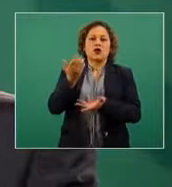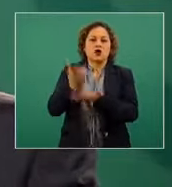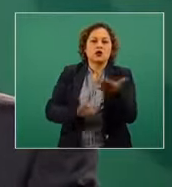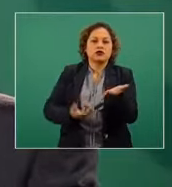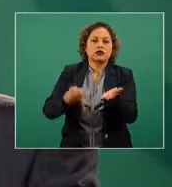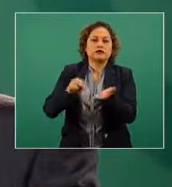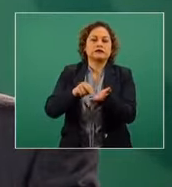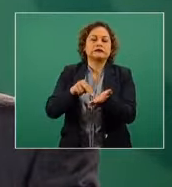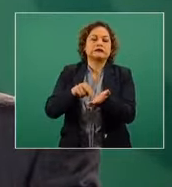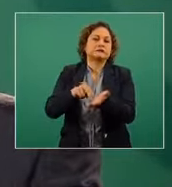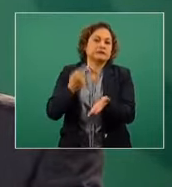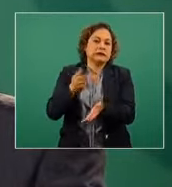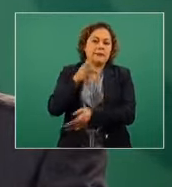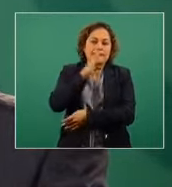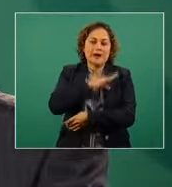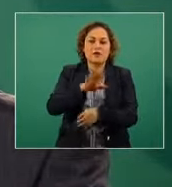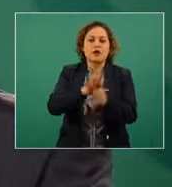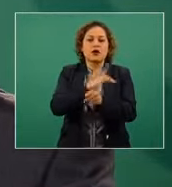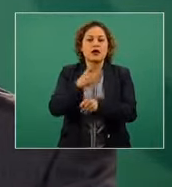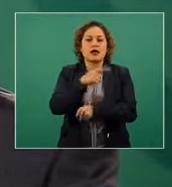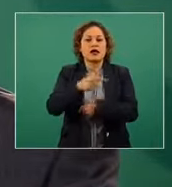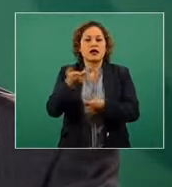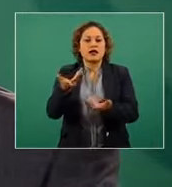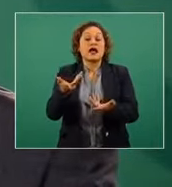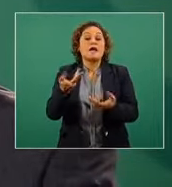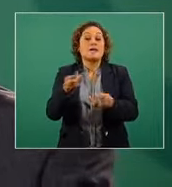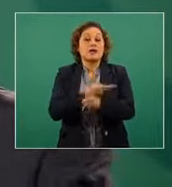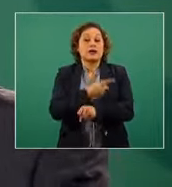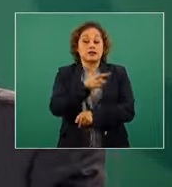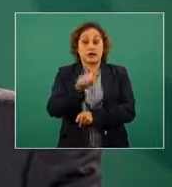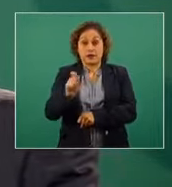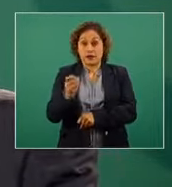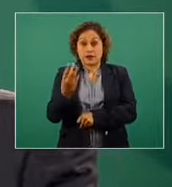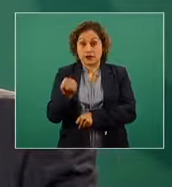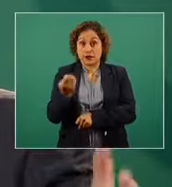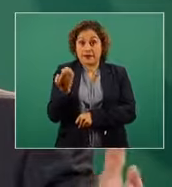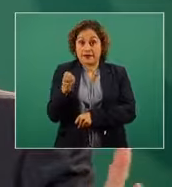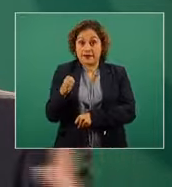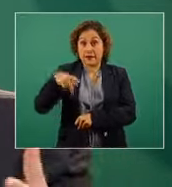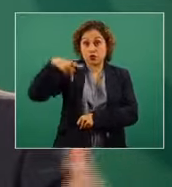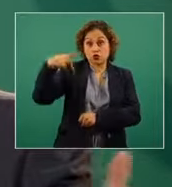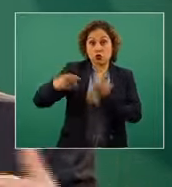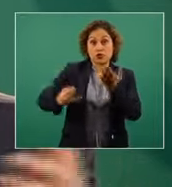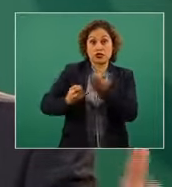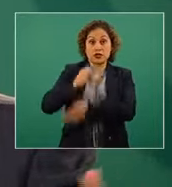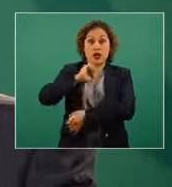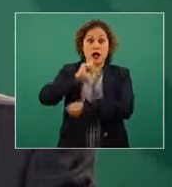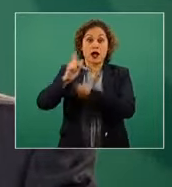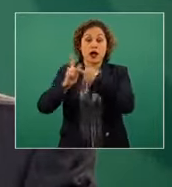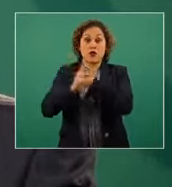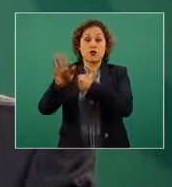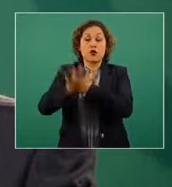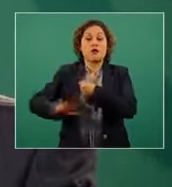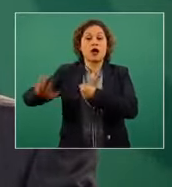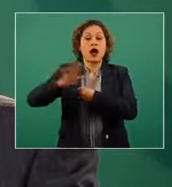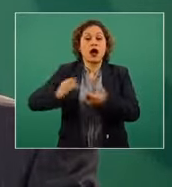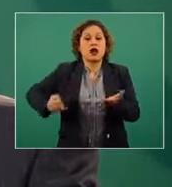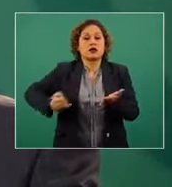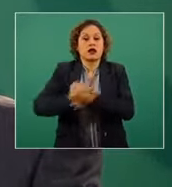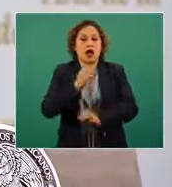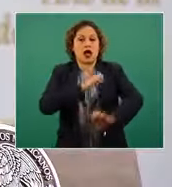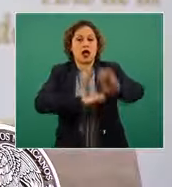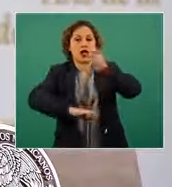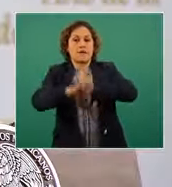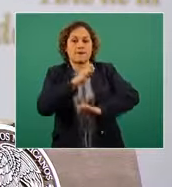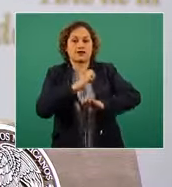existen regulaciones nuevas establecidas el 29 de enero en la Unión Europea que restan el margen de maniobra de Pfizer,